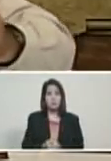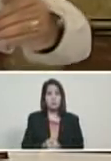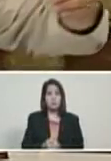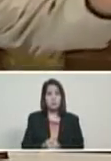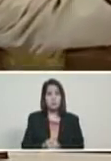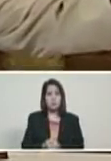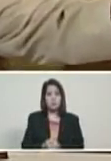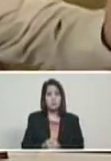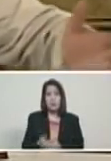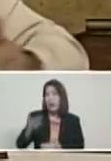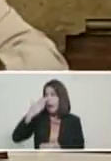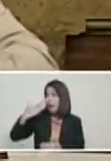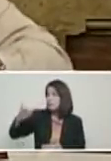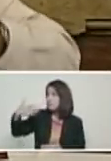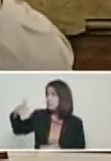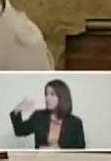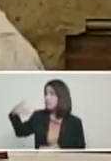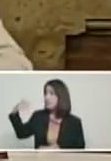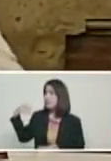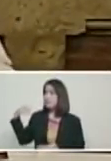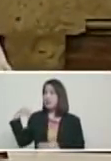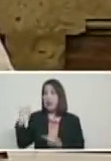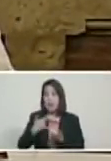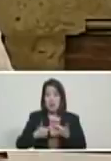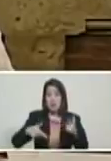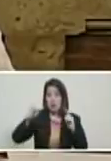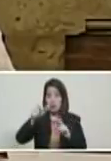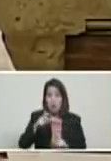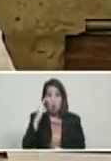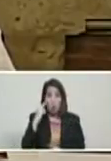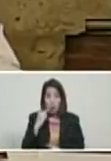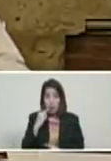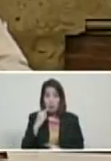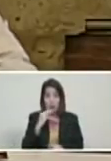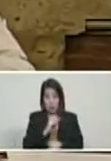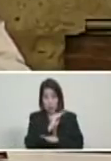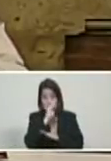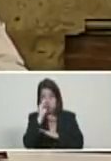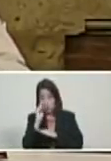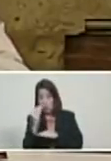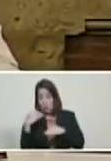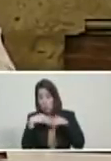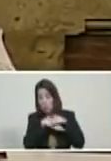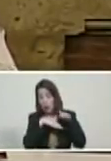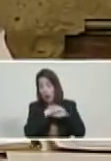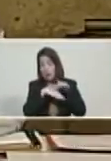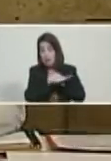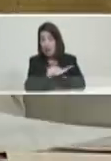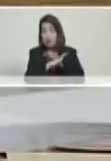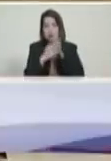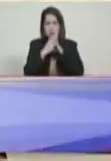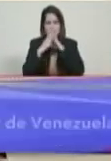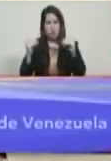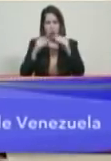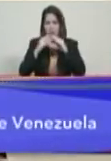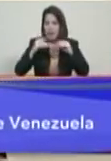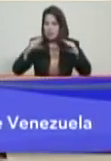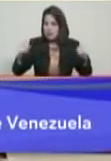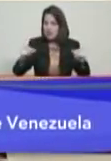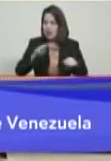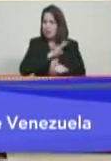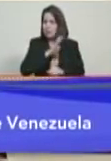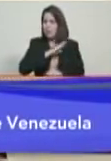Desde época del libertador Simón Bolívar, que tomó una previsión muy grande de reservar las tierras